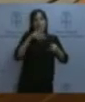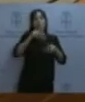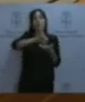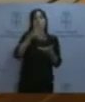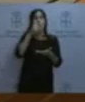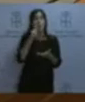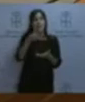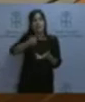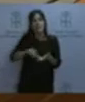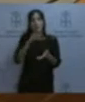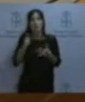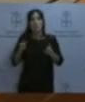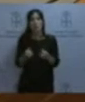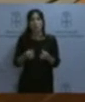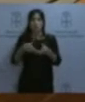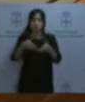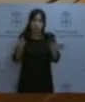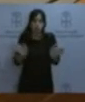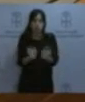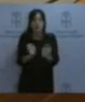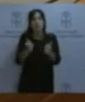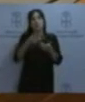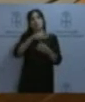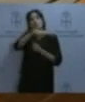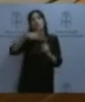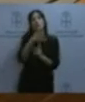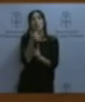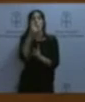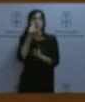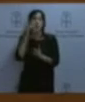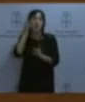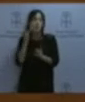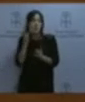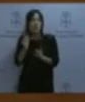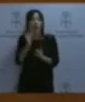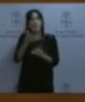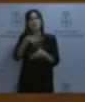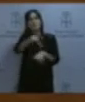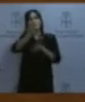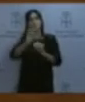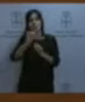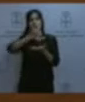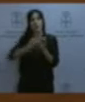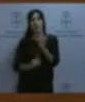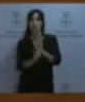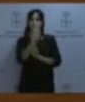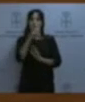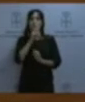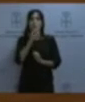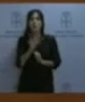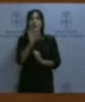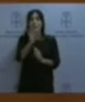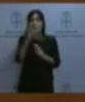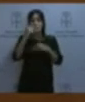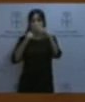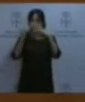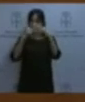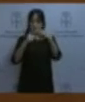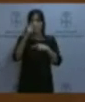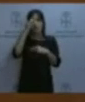identidad ovetense y para entender cómo se ha desarrollado la ciudad y cómo se ha conformado el urbanismo ovetense